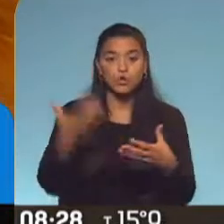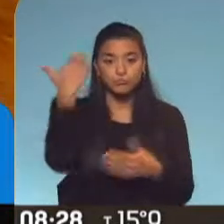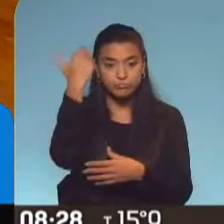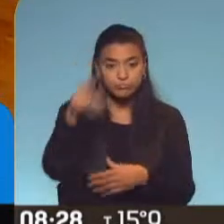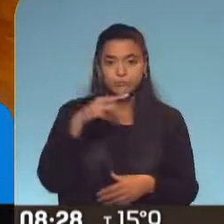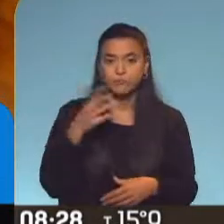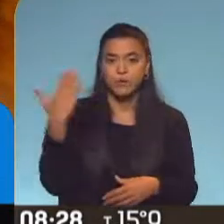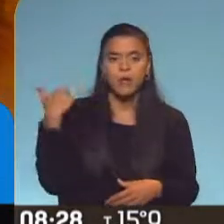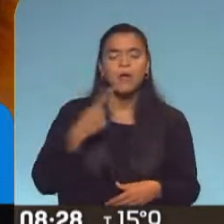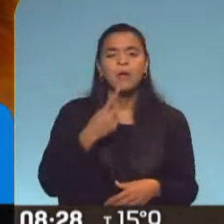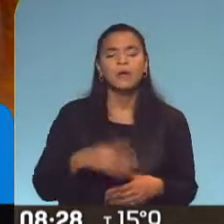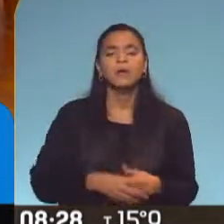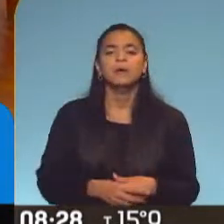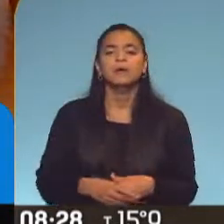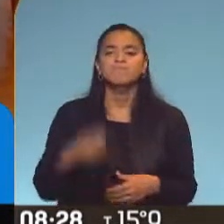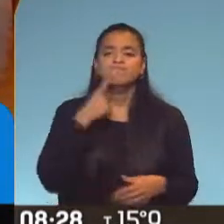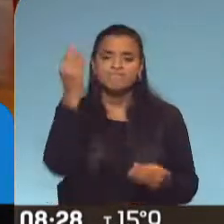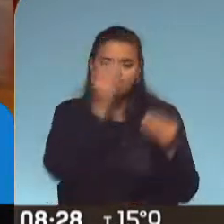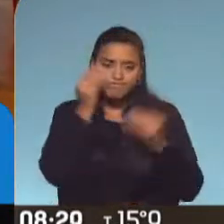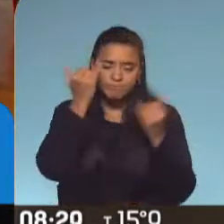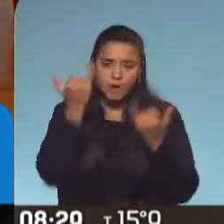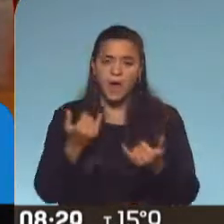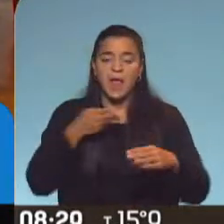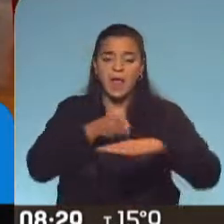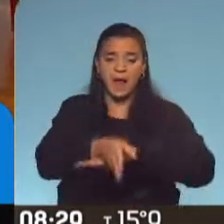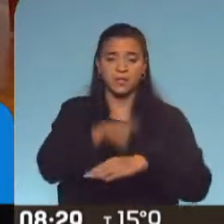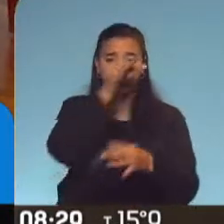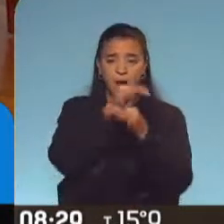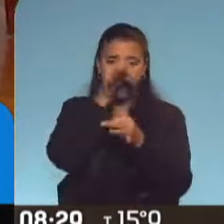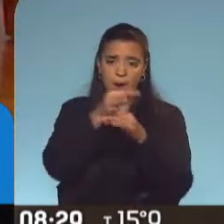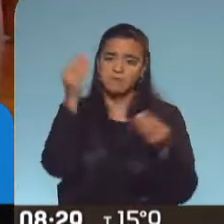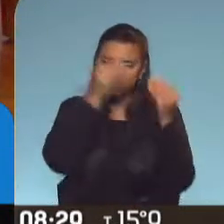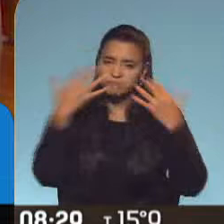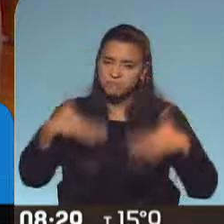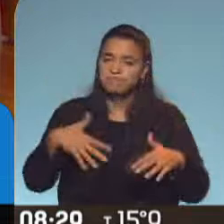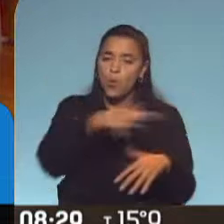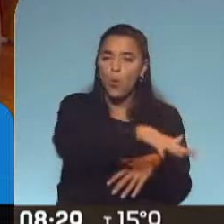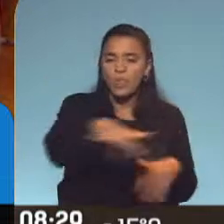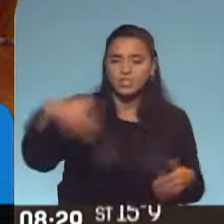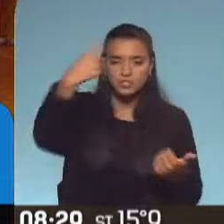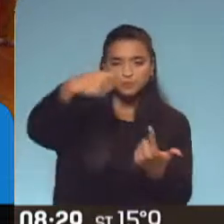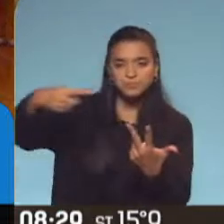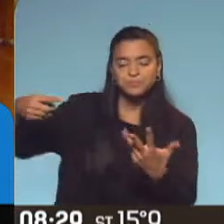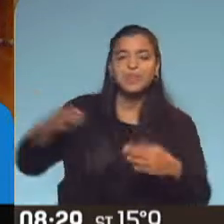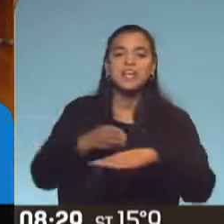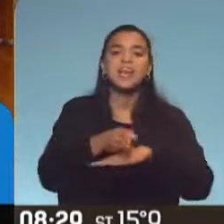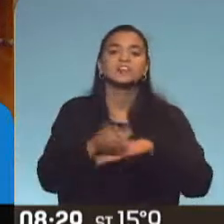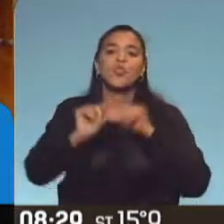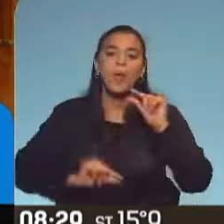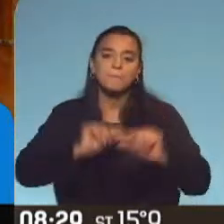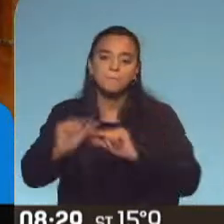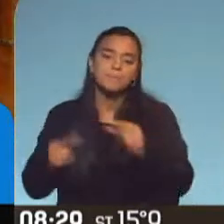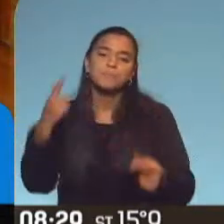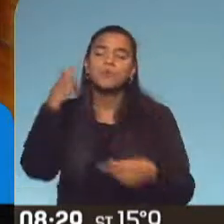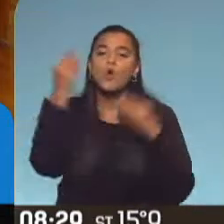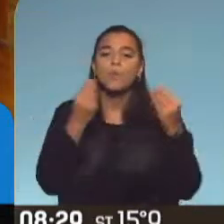planteó la preocupación que tenemos en el ingreso en la escuela, en las distintas jurisdicciones, este ingreso escalonado. ¿Qué nos